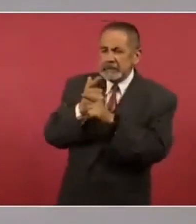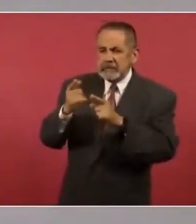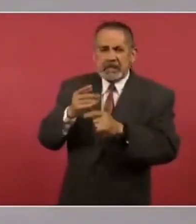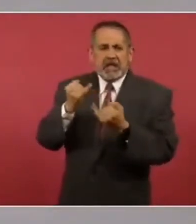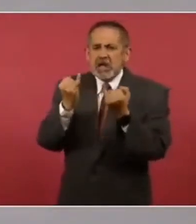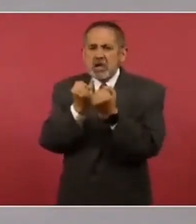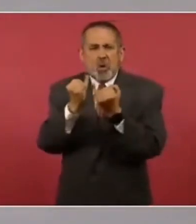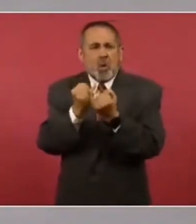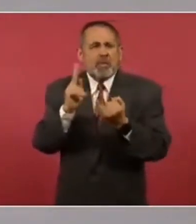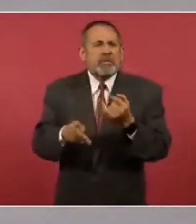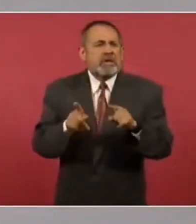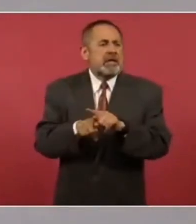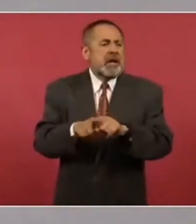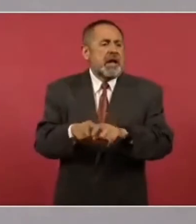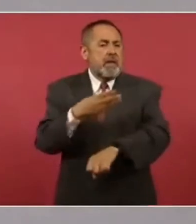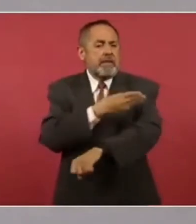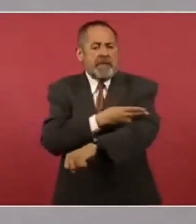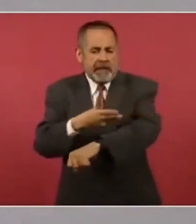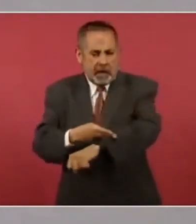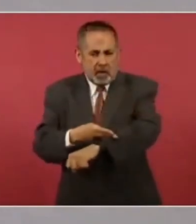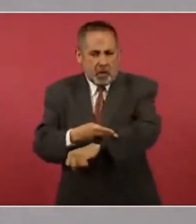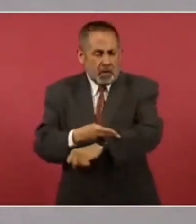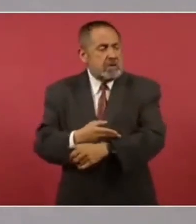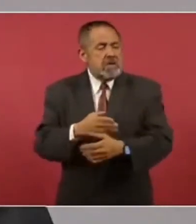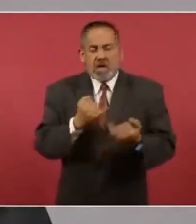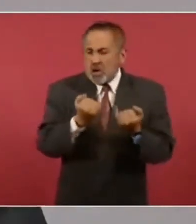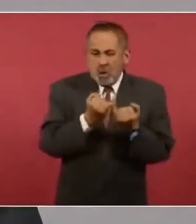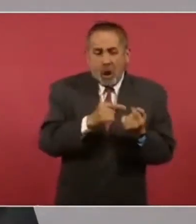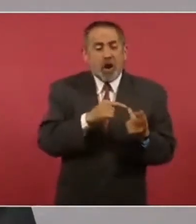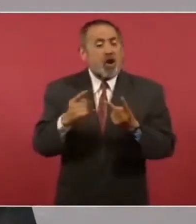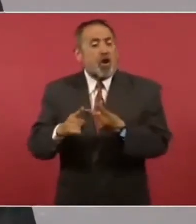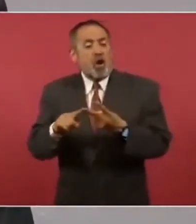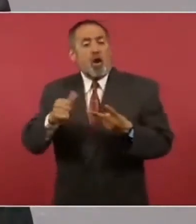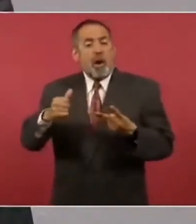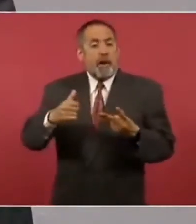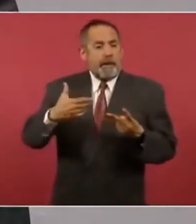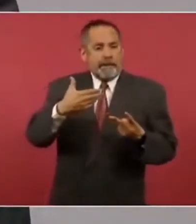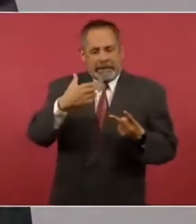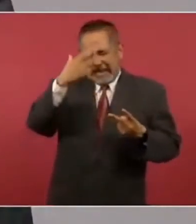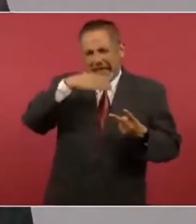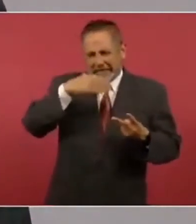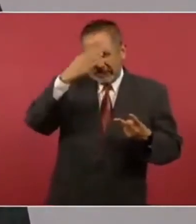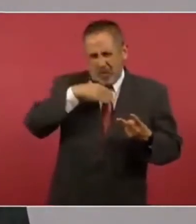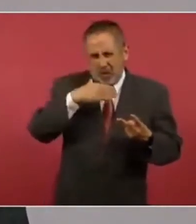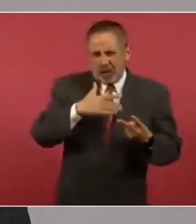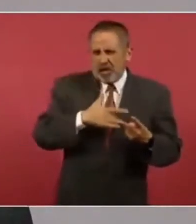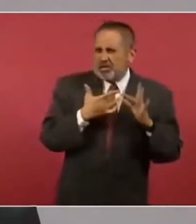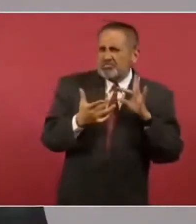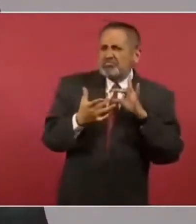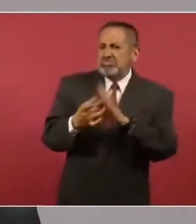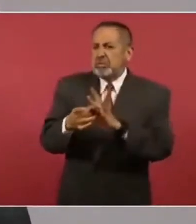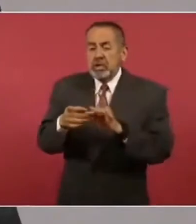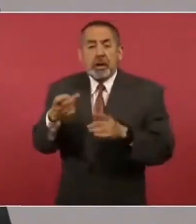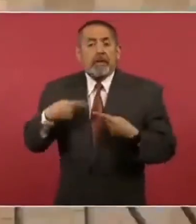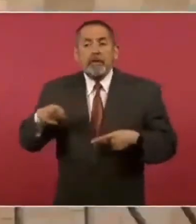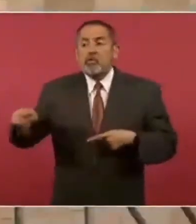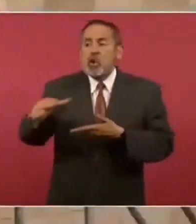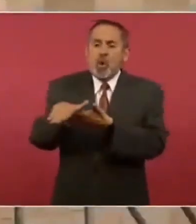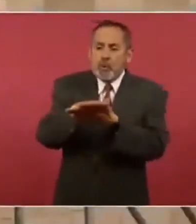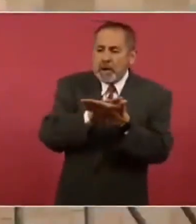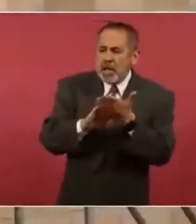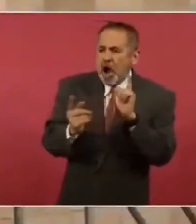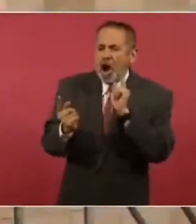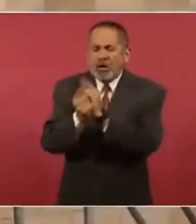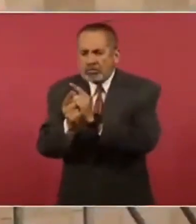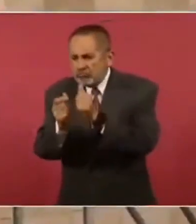Madero, tampoco ha existido en México un presidente tan cercano a los humildes como